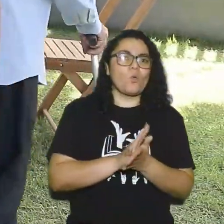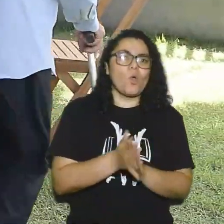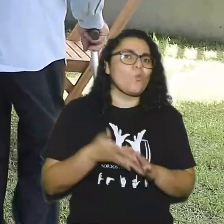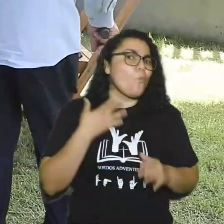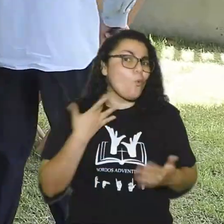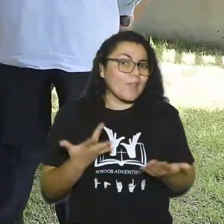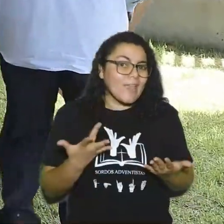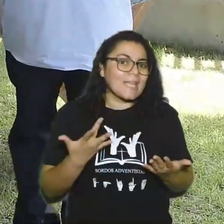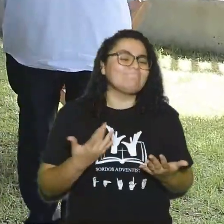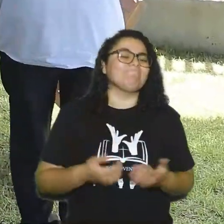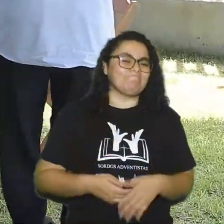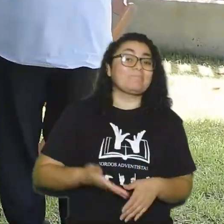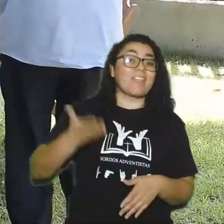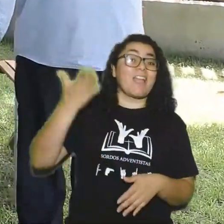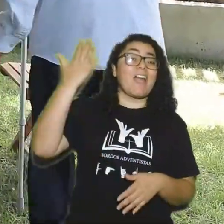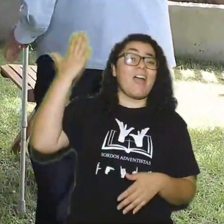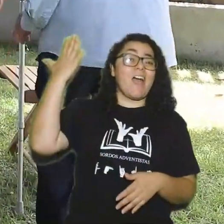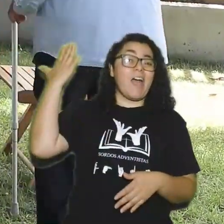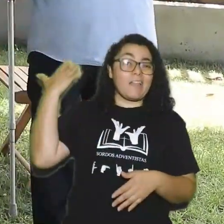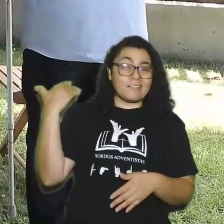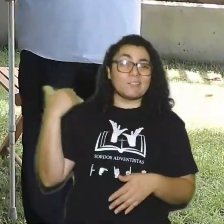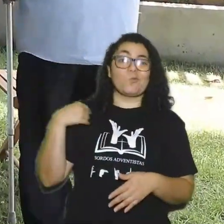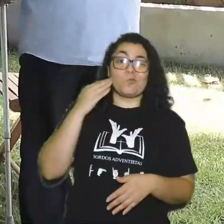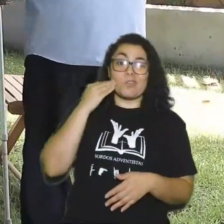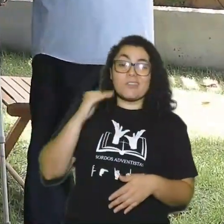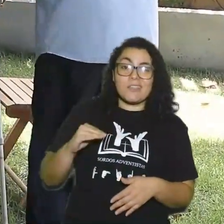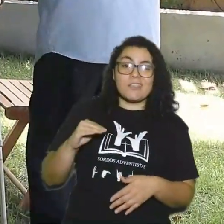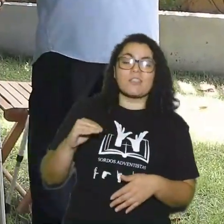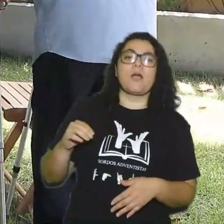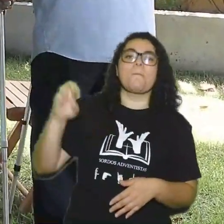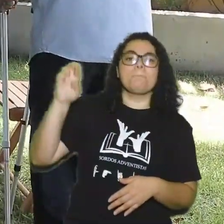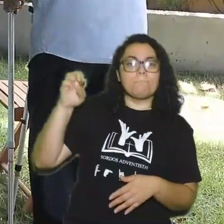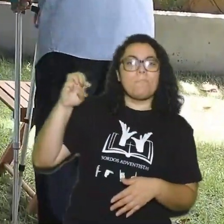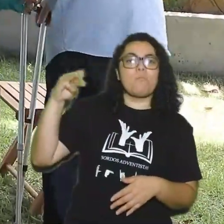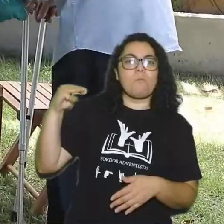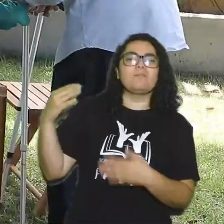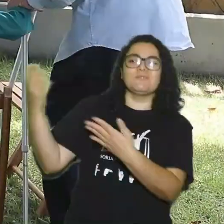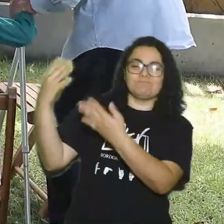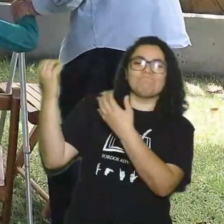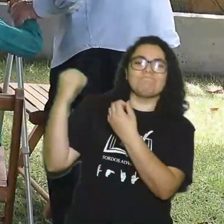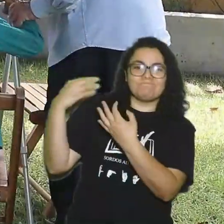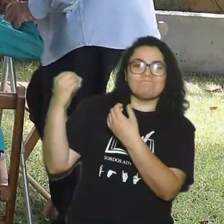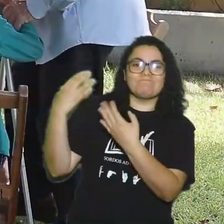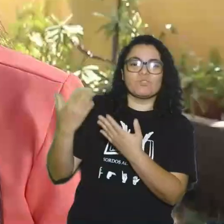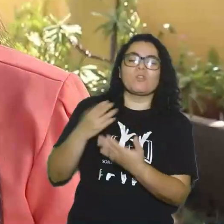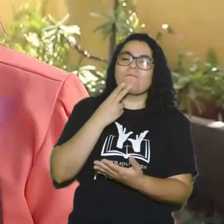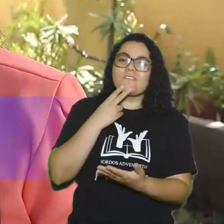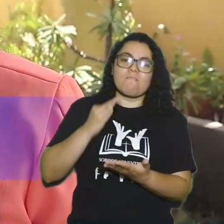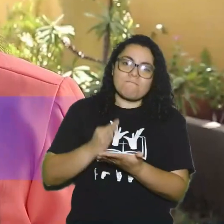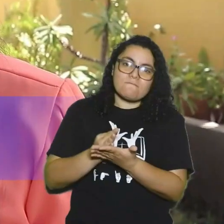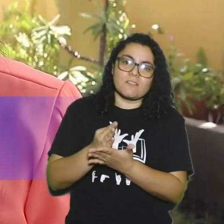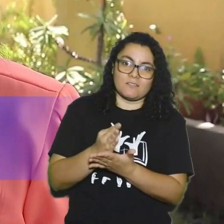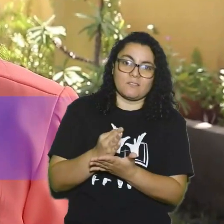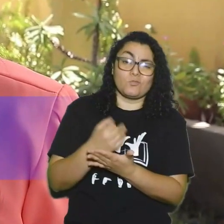el ejemplo de mis padres, que desde muy temprano me enseñaron a vivir una vida de fidelidad.